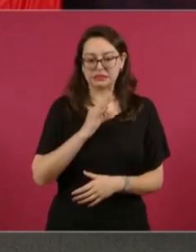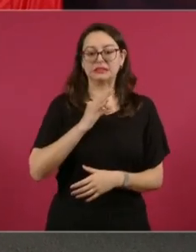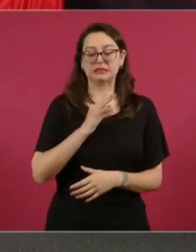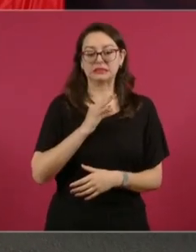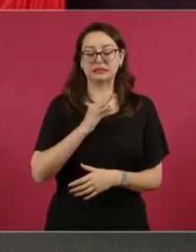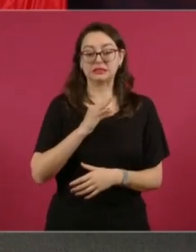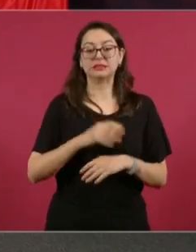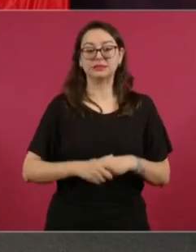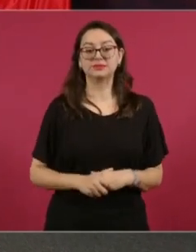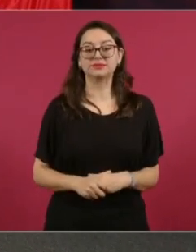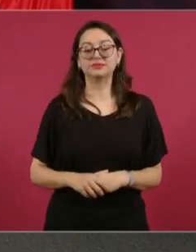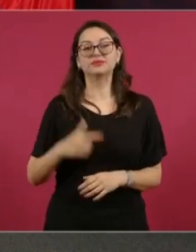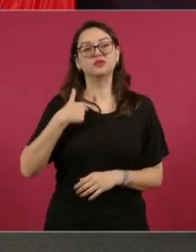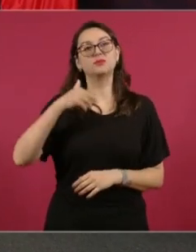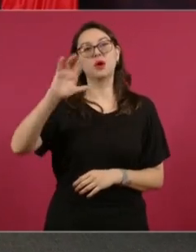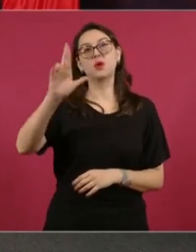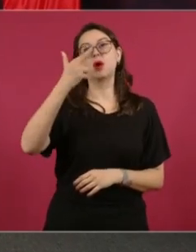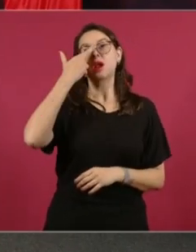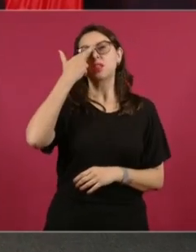estábamos en un debate